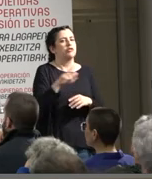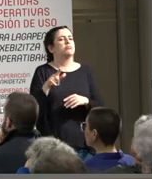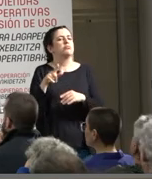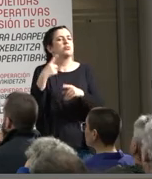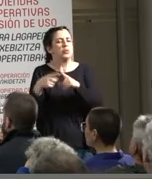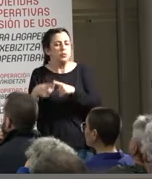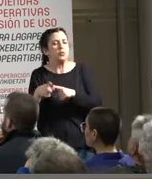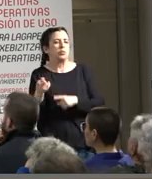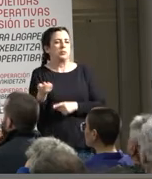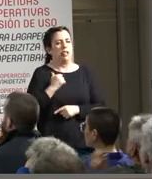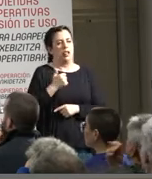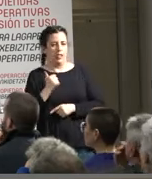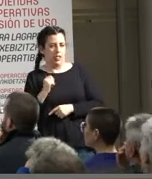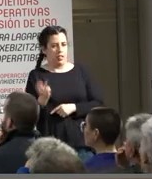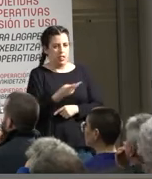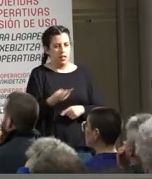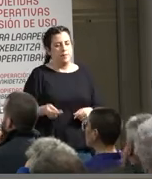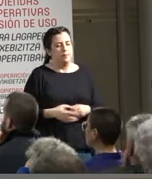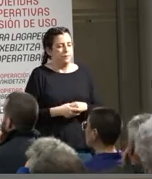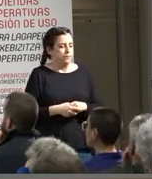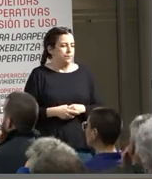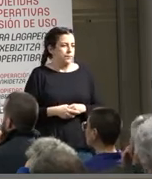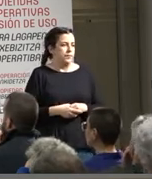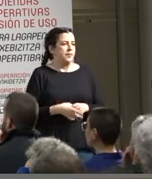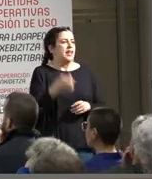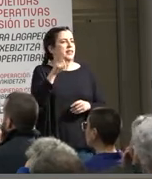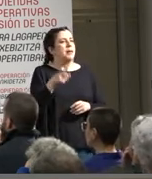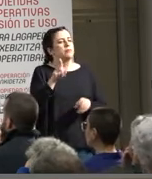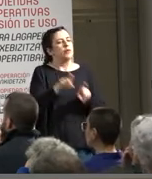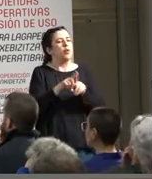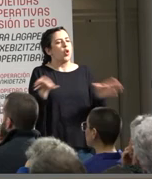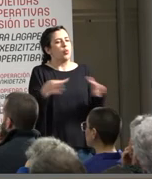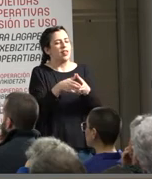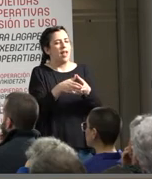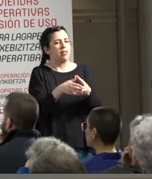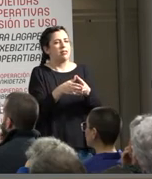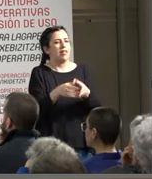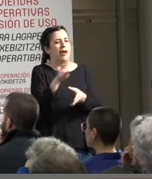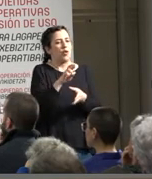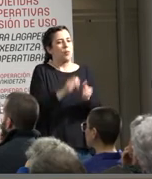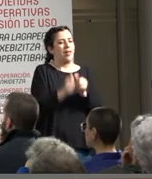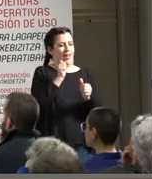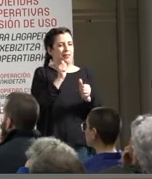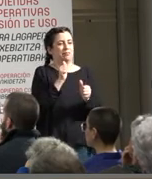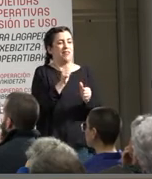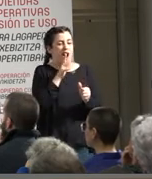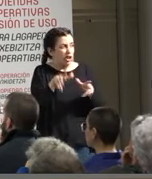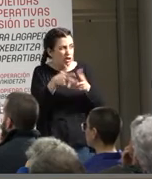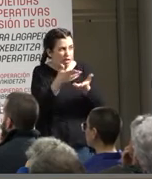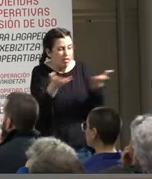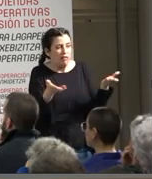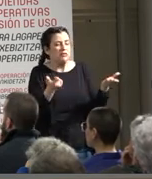equipamientos. Y también se trata de una clave de recuperar comunidades. La dinámica social que tenemos ahora mismo es